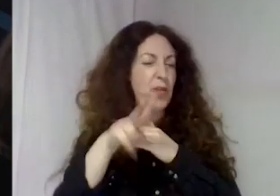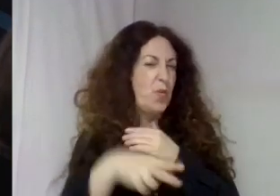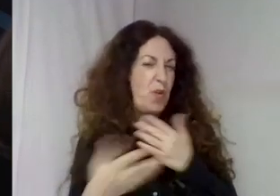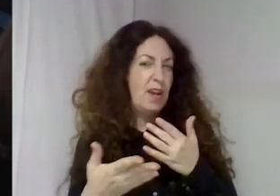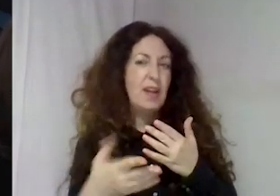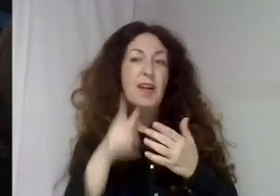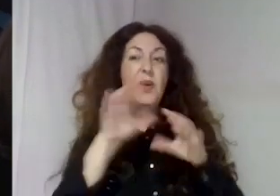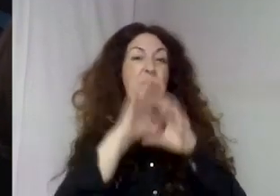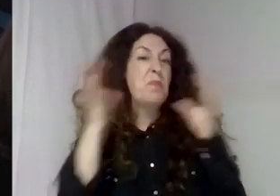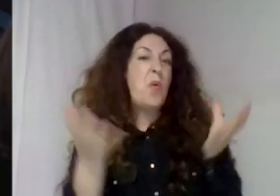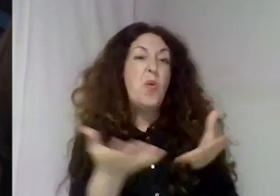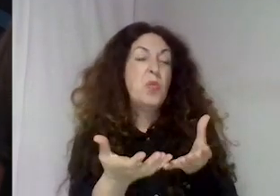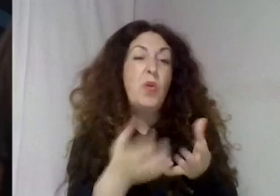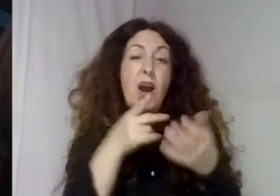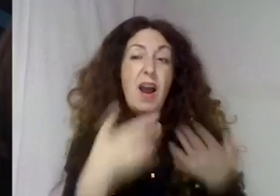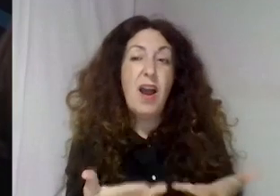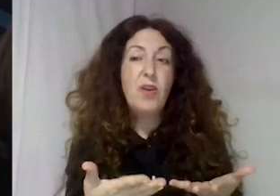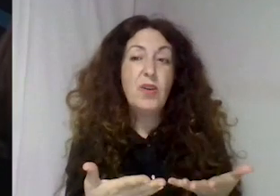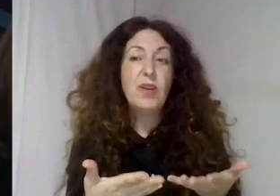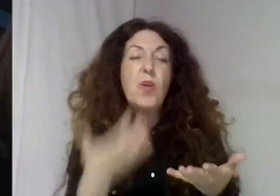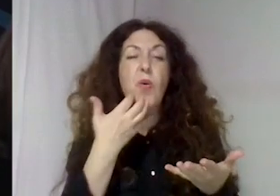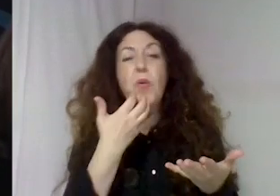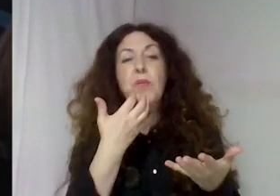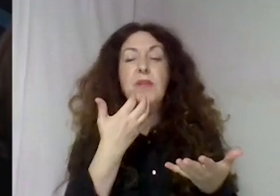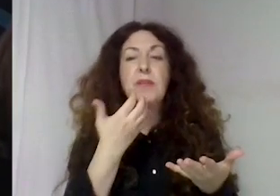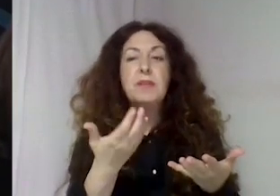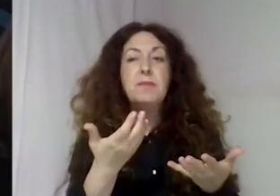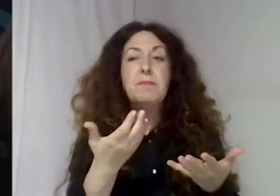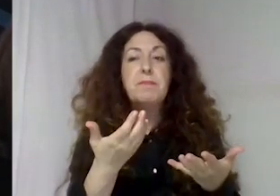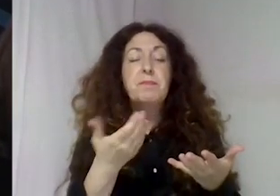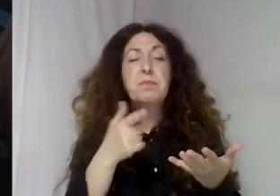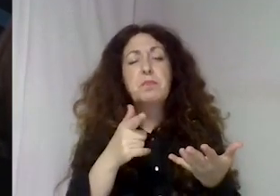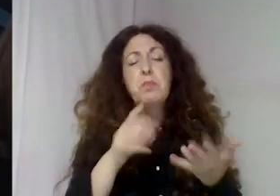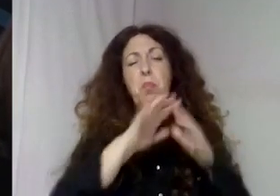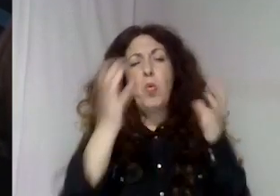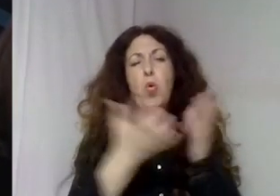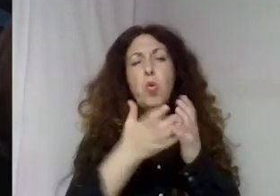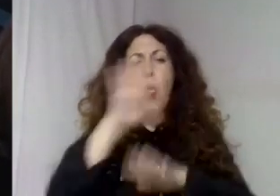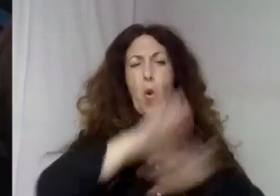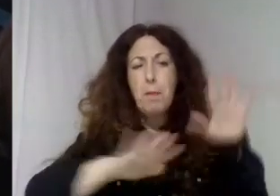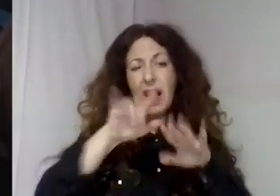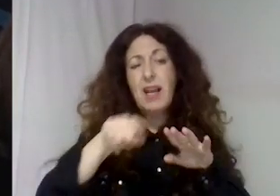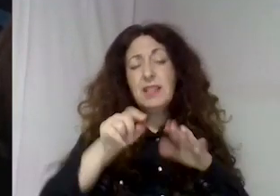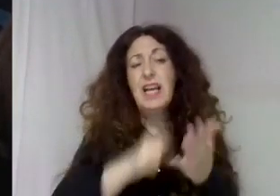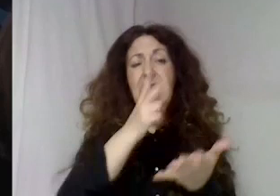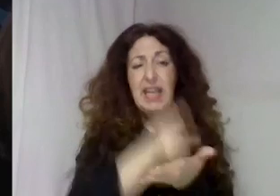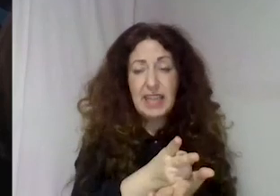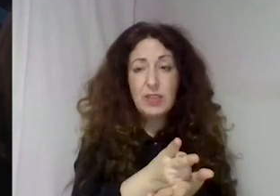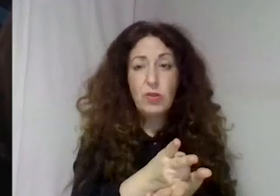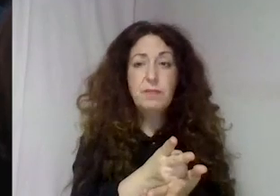perfectamente pertinente, pero yo creo que hay que marcarla en un contexto de que estamos en un momento de crisis